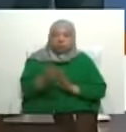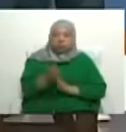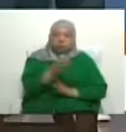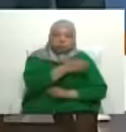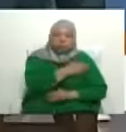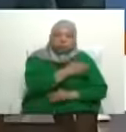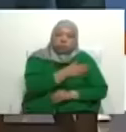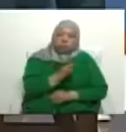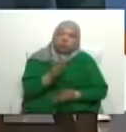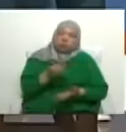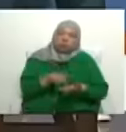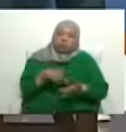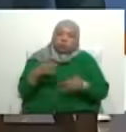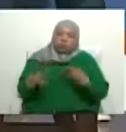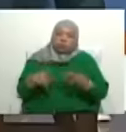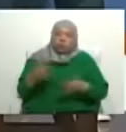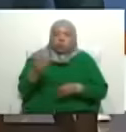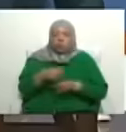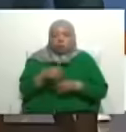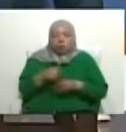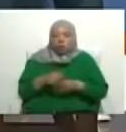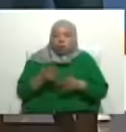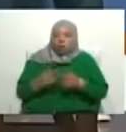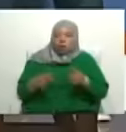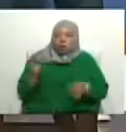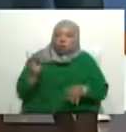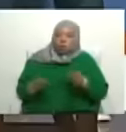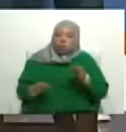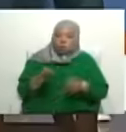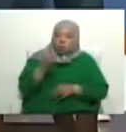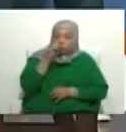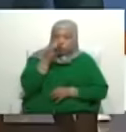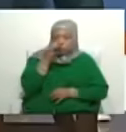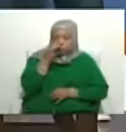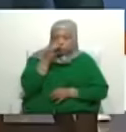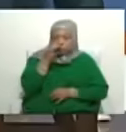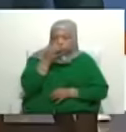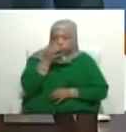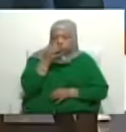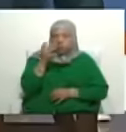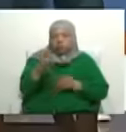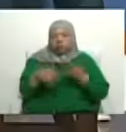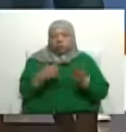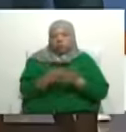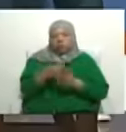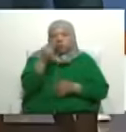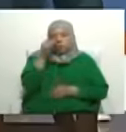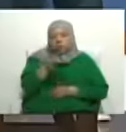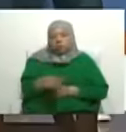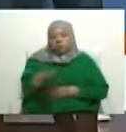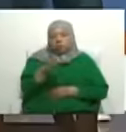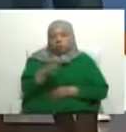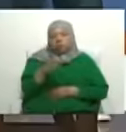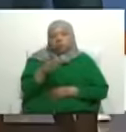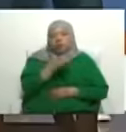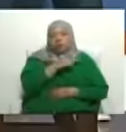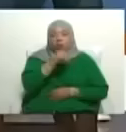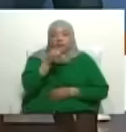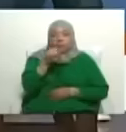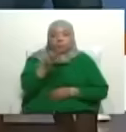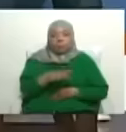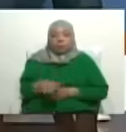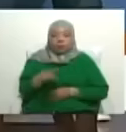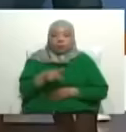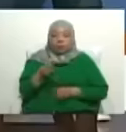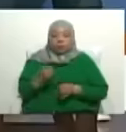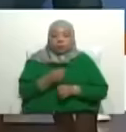participado? Eso no fue una elección libre y justa, señor Nichols. Si escondieron hasta los candidatos, generaron